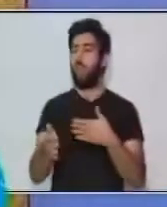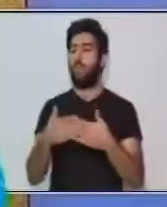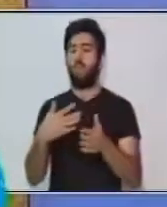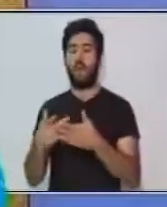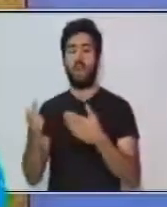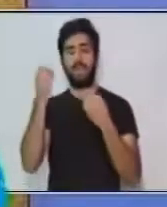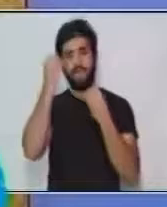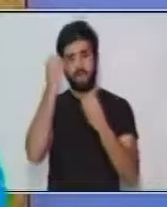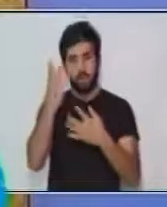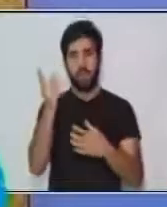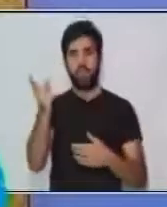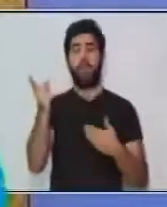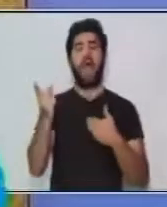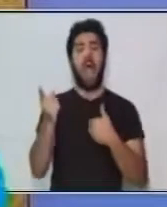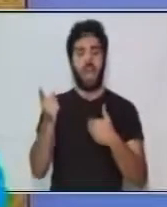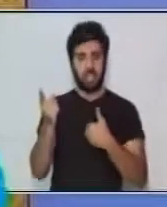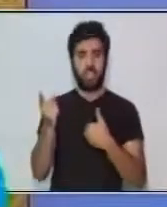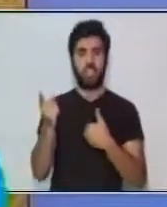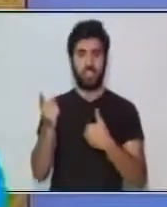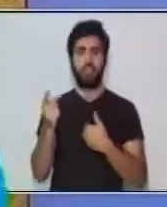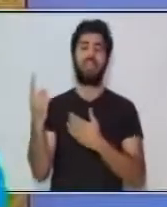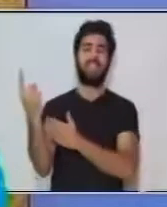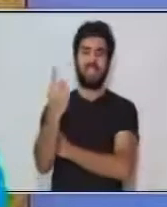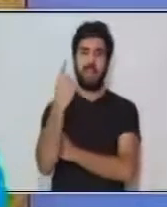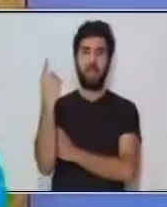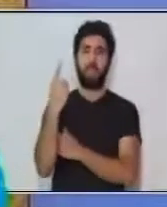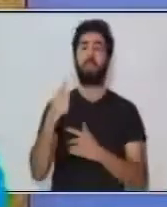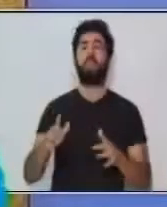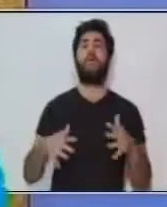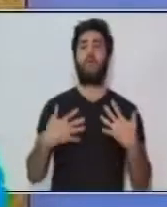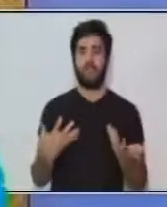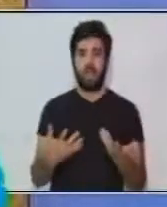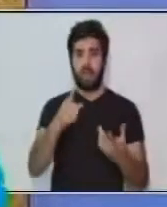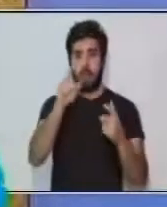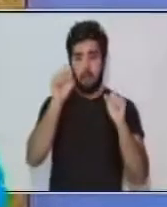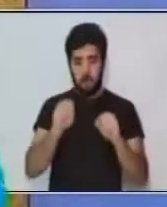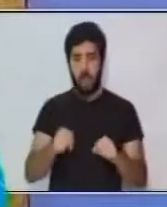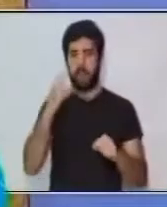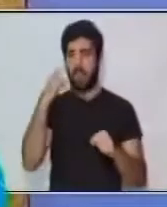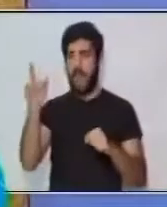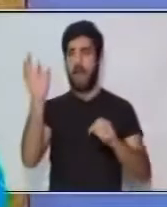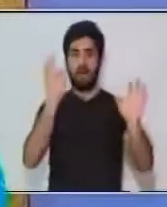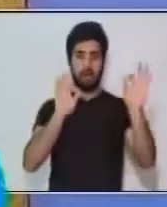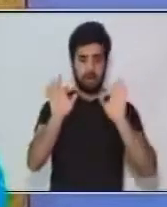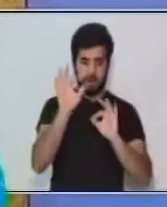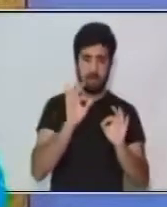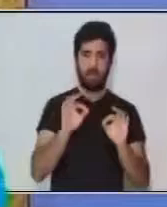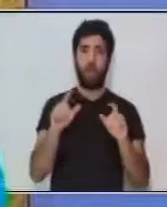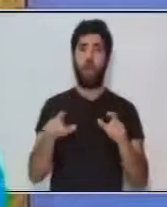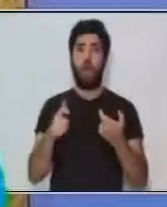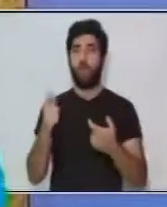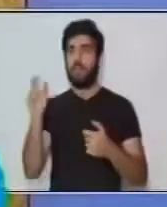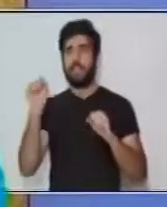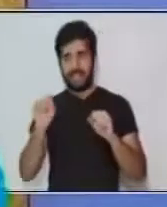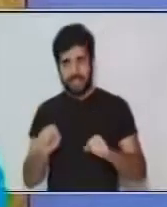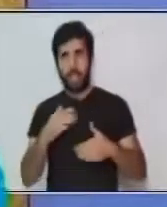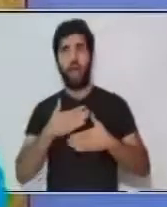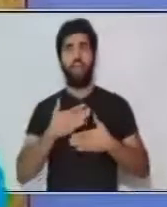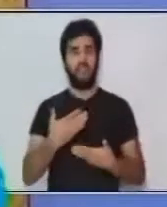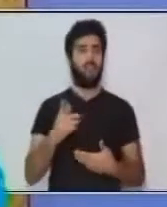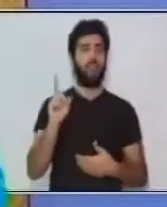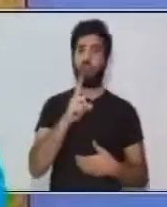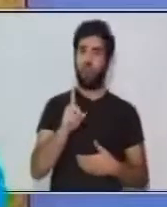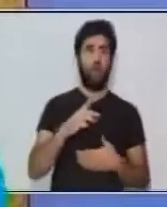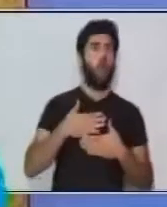que existe en el Internet. Entonces es muy importante que usted pueda identificar qué fuentes de información son confiables y qué fuentes